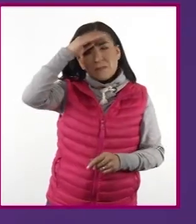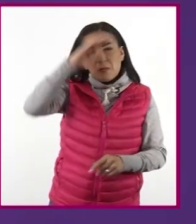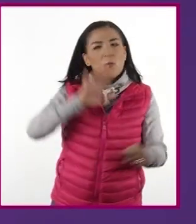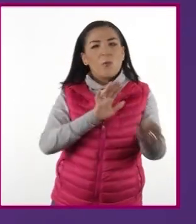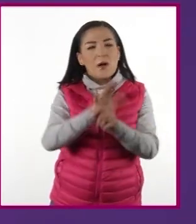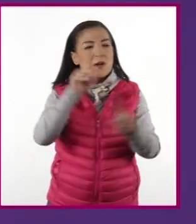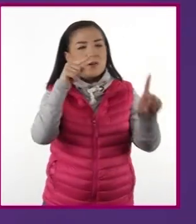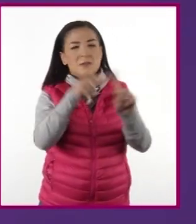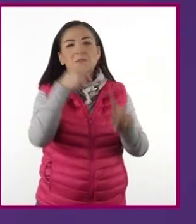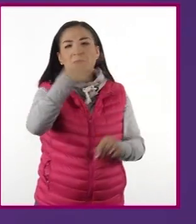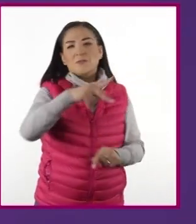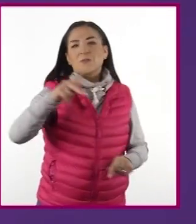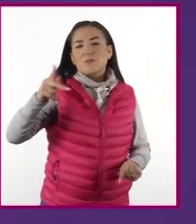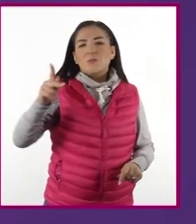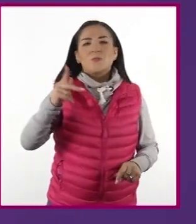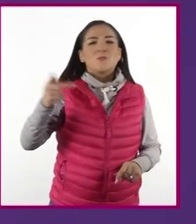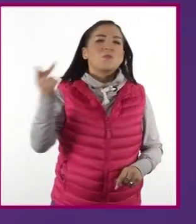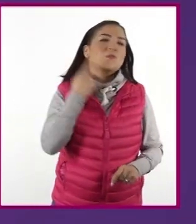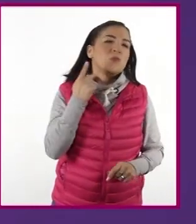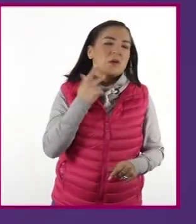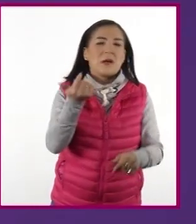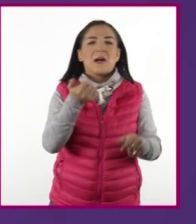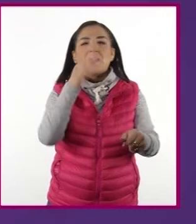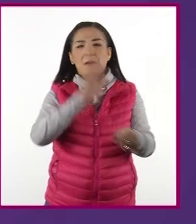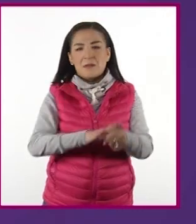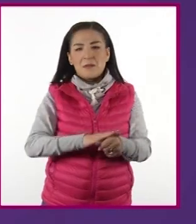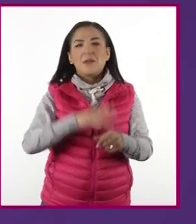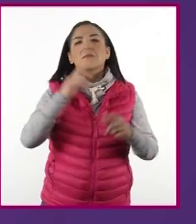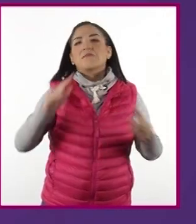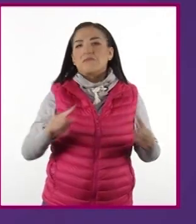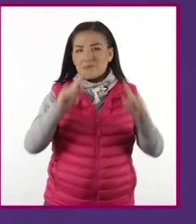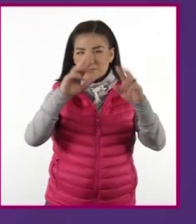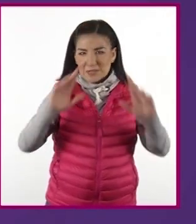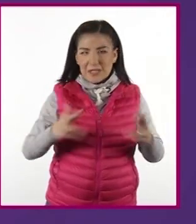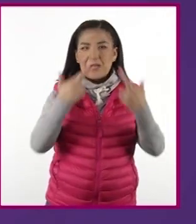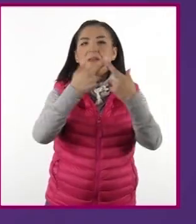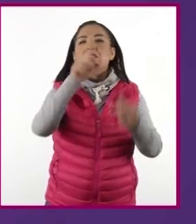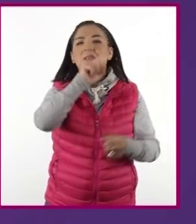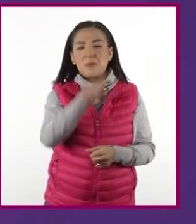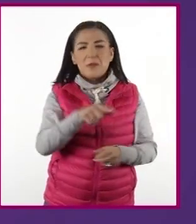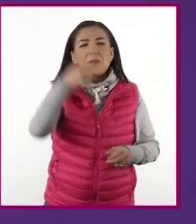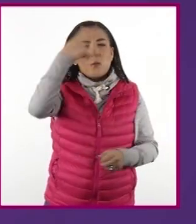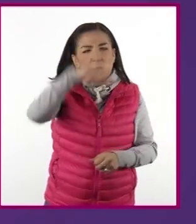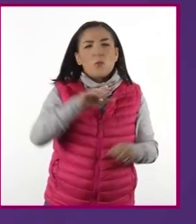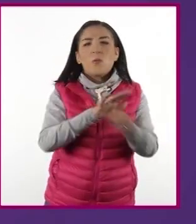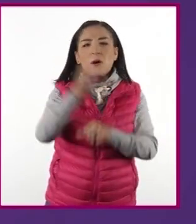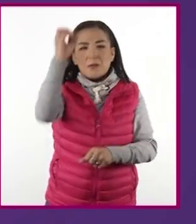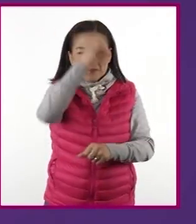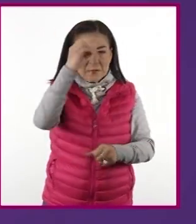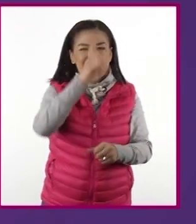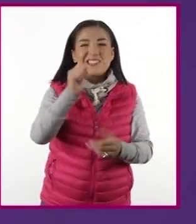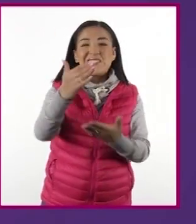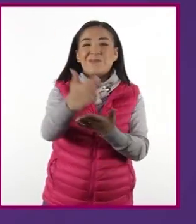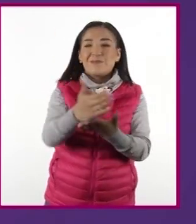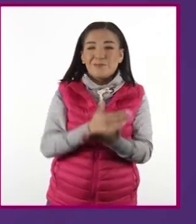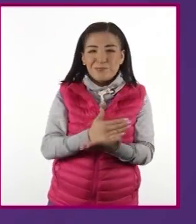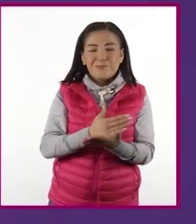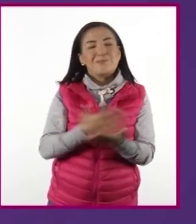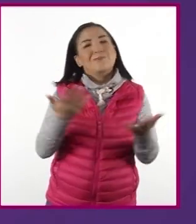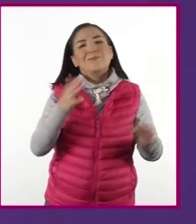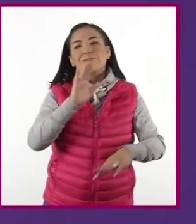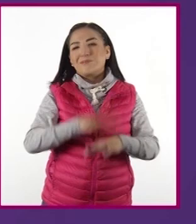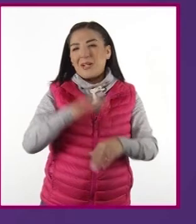principales puestos políticos, administrativos y eclesiásticos, por lo que las opciones de los criollos se redujeron